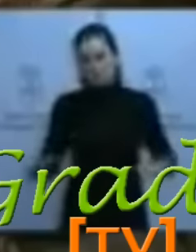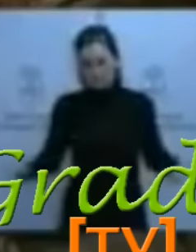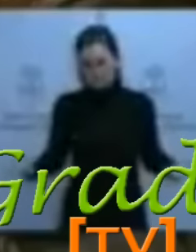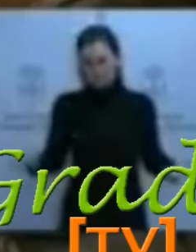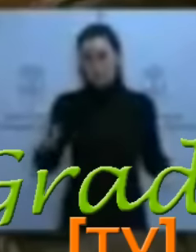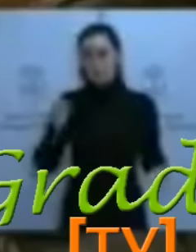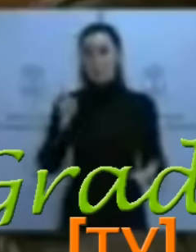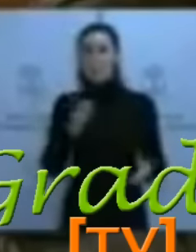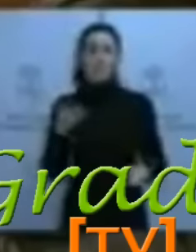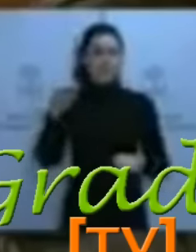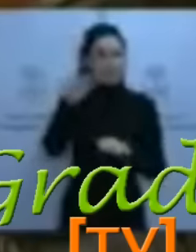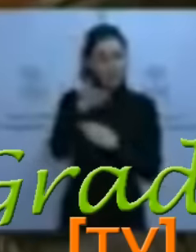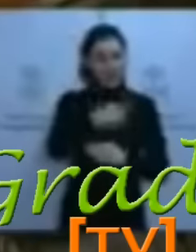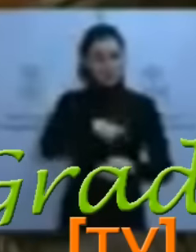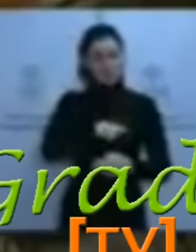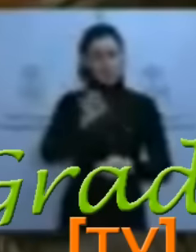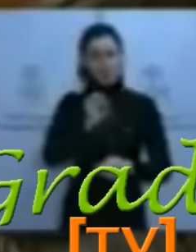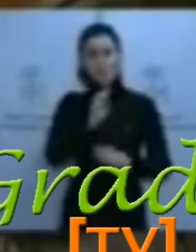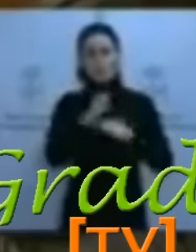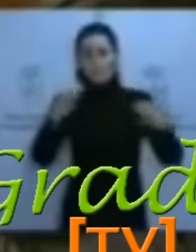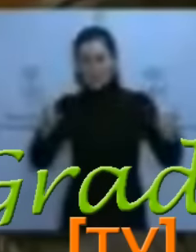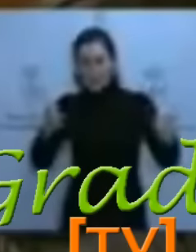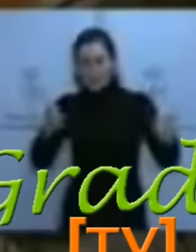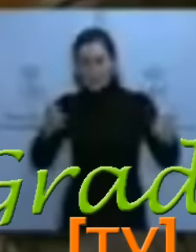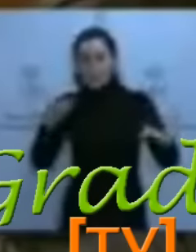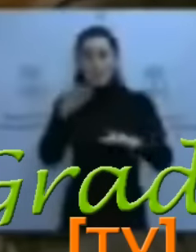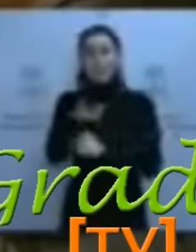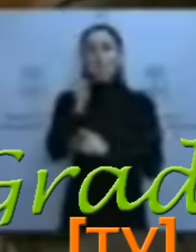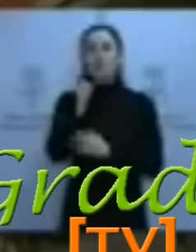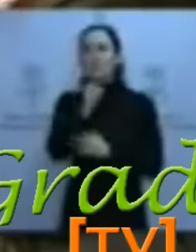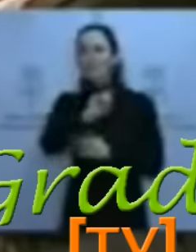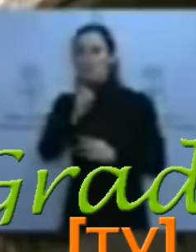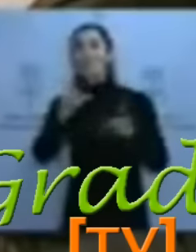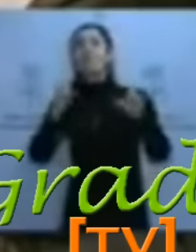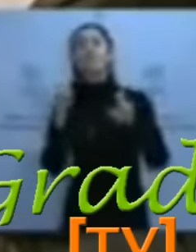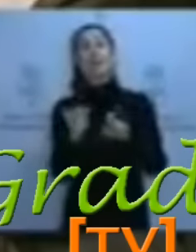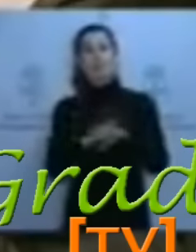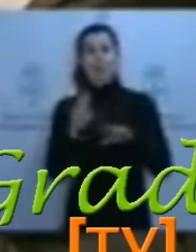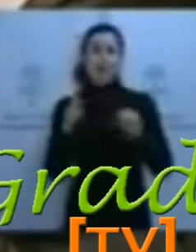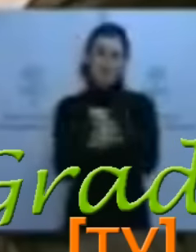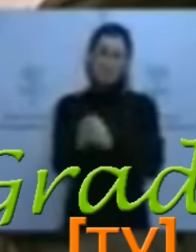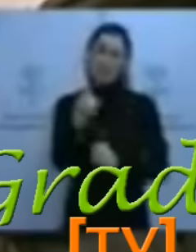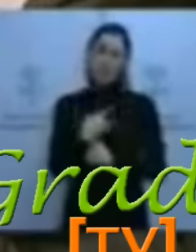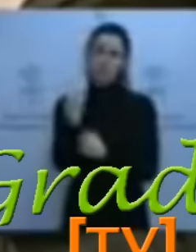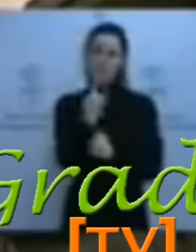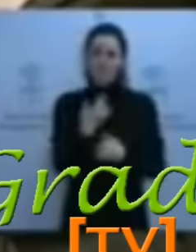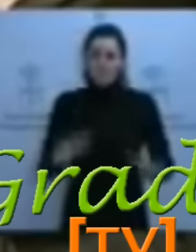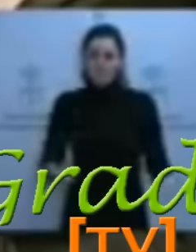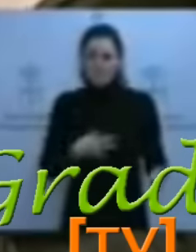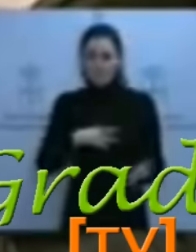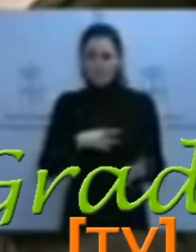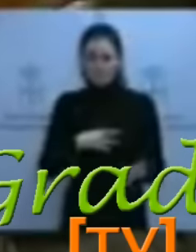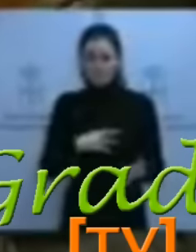asistir a un pleno o una comisión, ¿eh? Hay fotos, ¿eh? Ya se lo advierto para que no mienta después. Descontroles como el funcionario